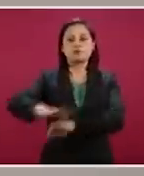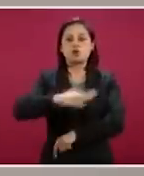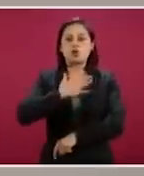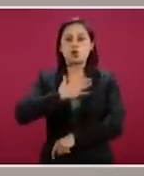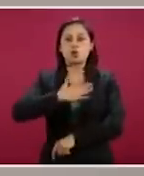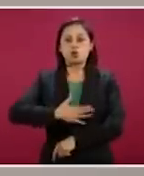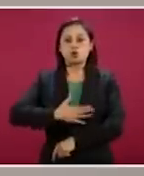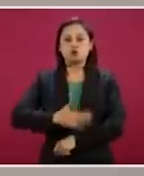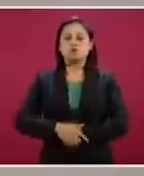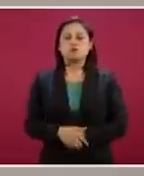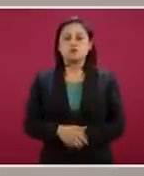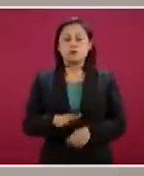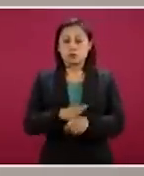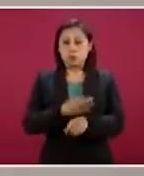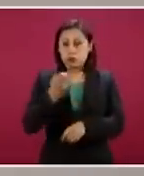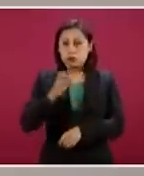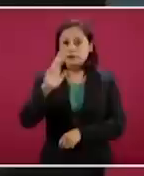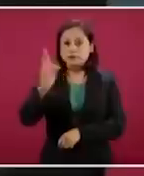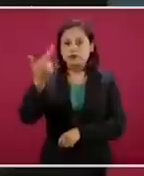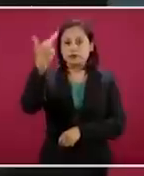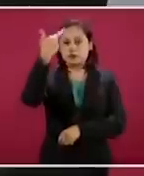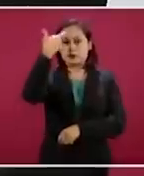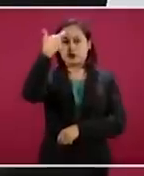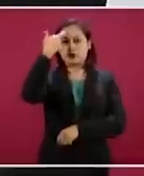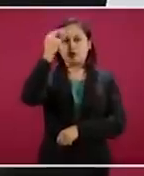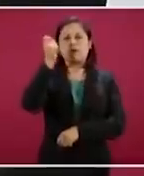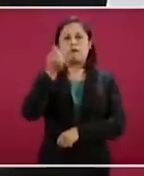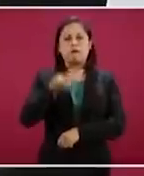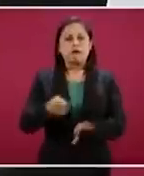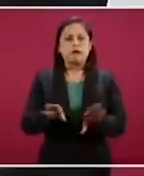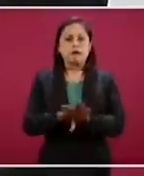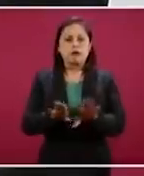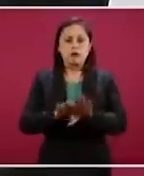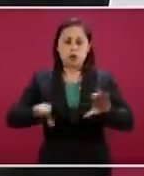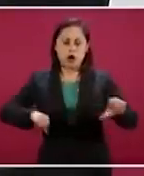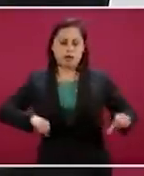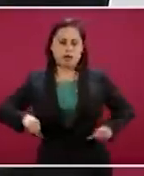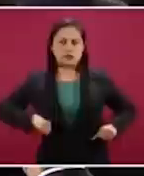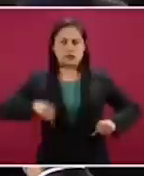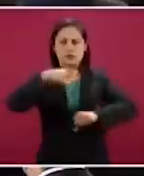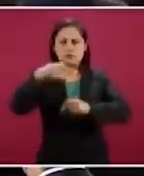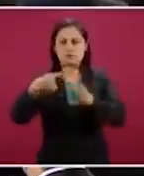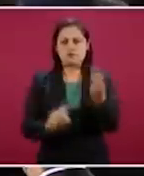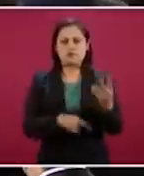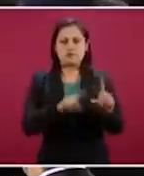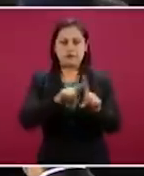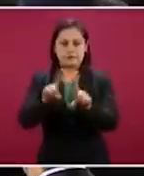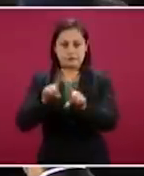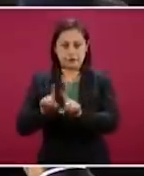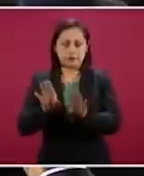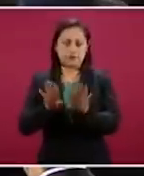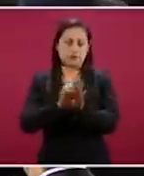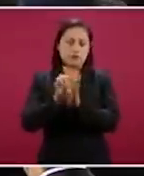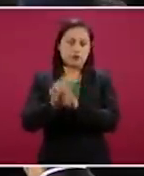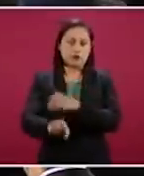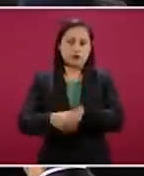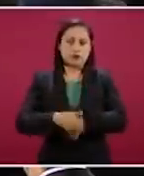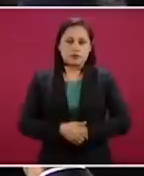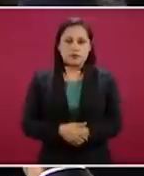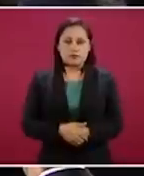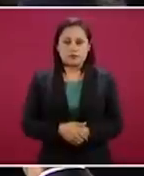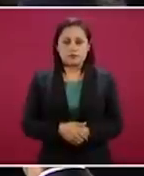marco se llevarán a cabo múltiples actividades, la primera de las cuales es una serie